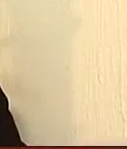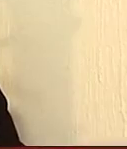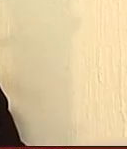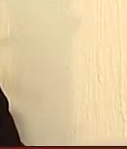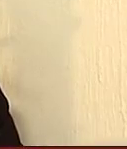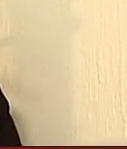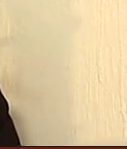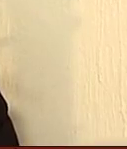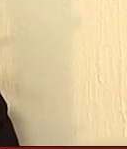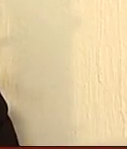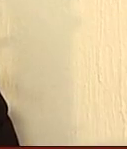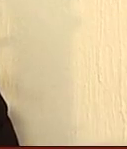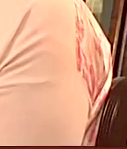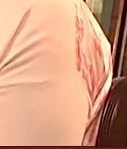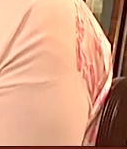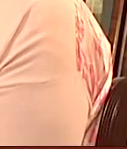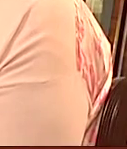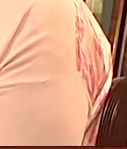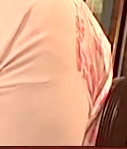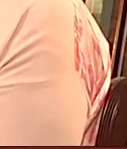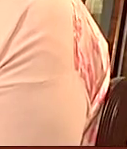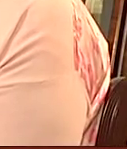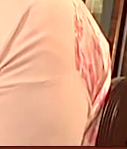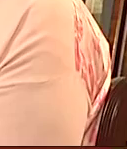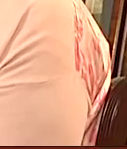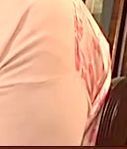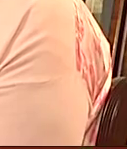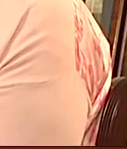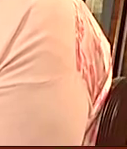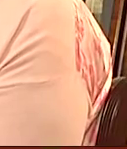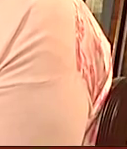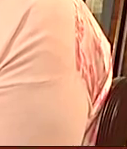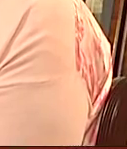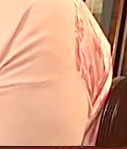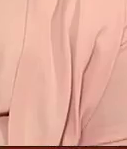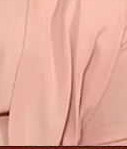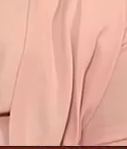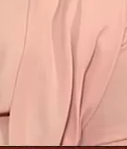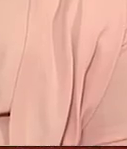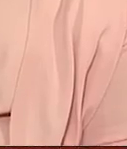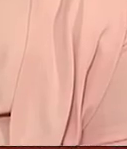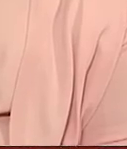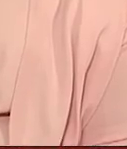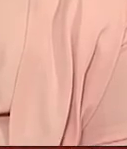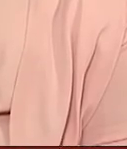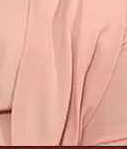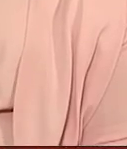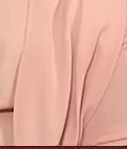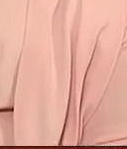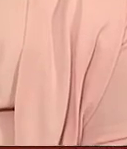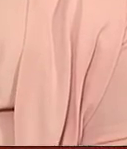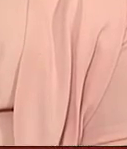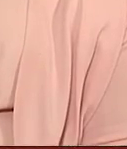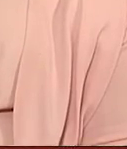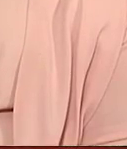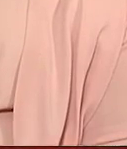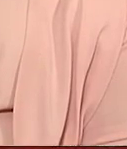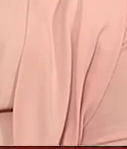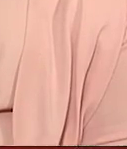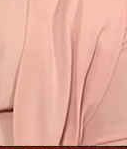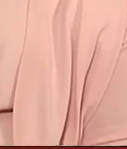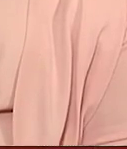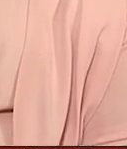porque lo más importante es, por lo que me acaban de dar el premio TOAS,